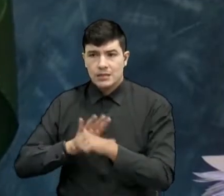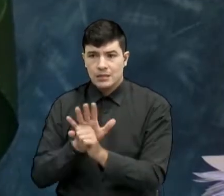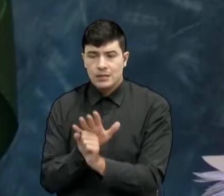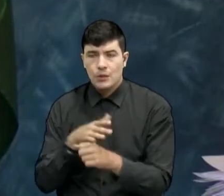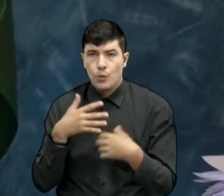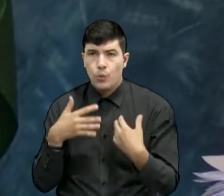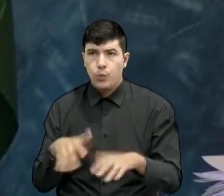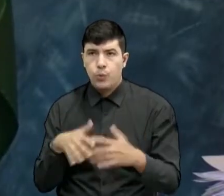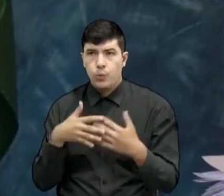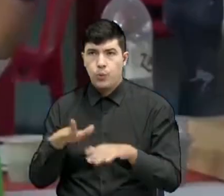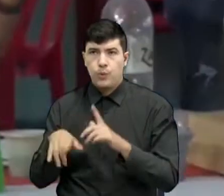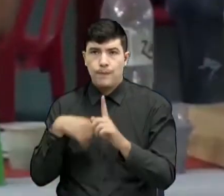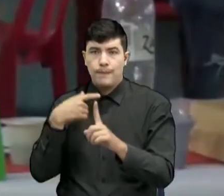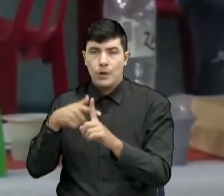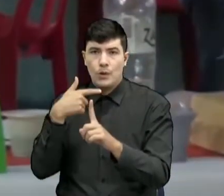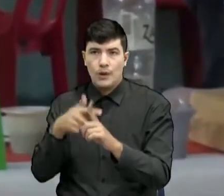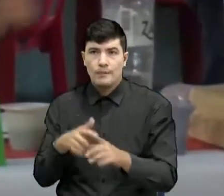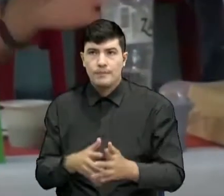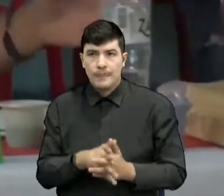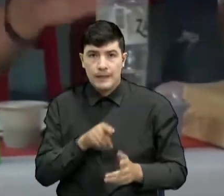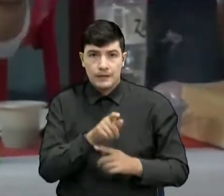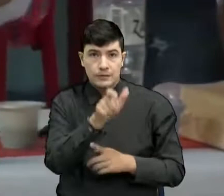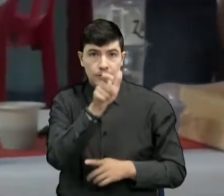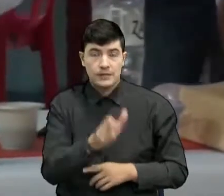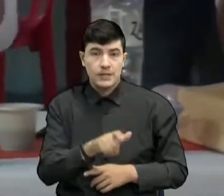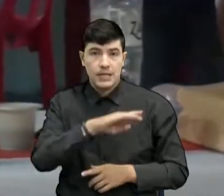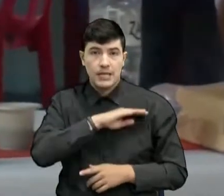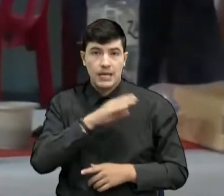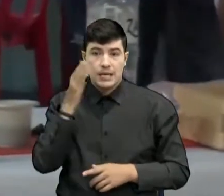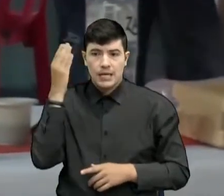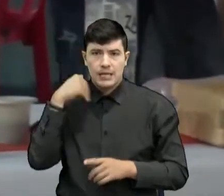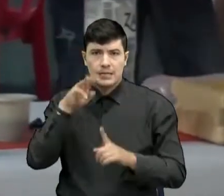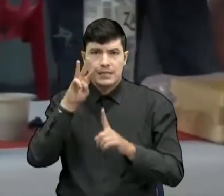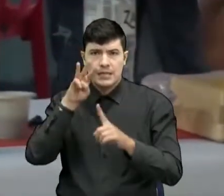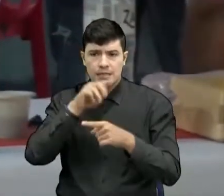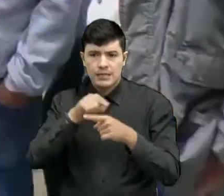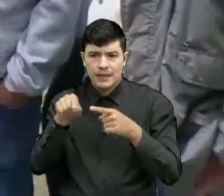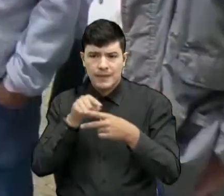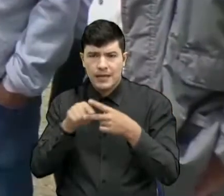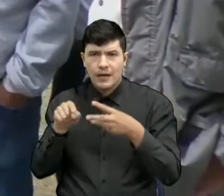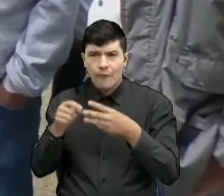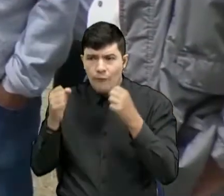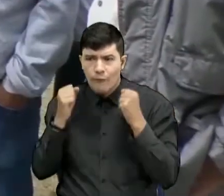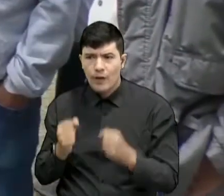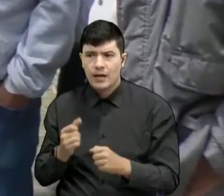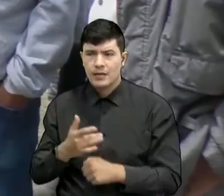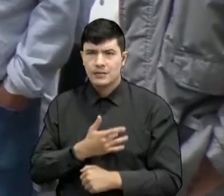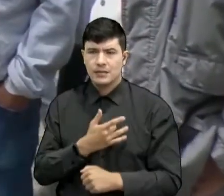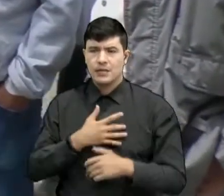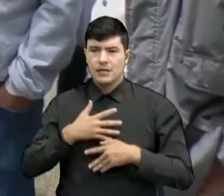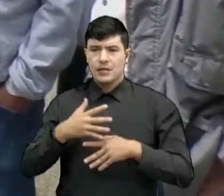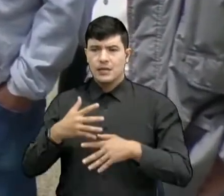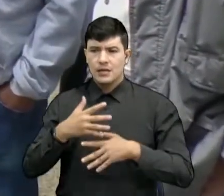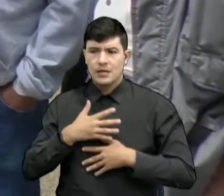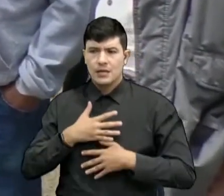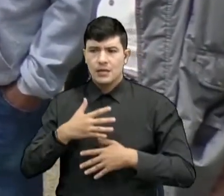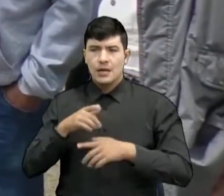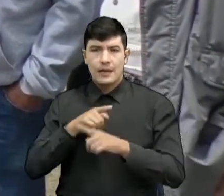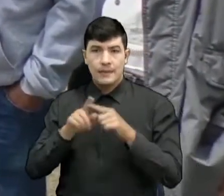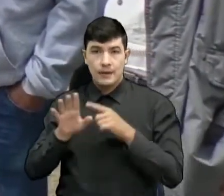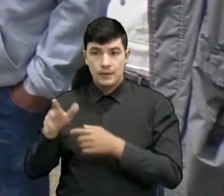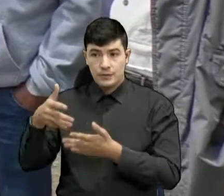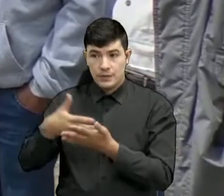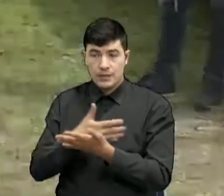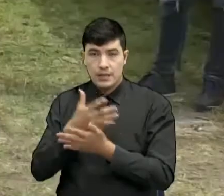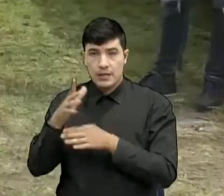un COVID-19 positivo. Según el alcalde, durante 3 semanas presentó síntomas fuertes de la enfermedad, pero siguió las recomendaciones